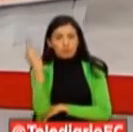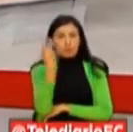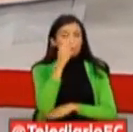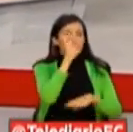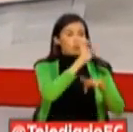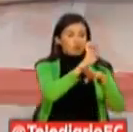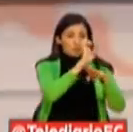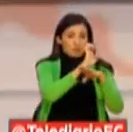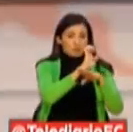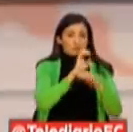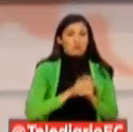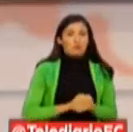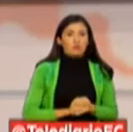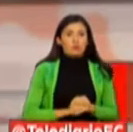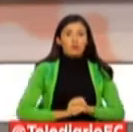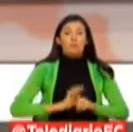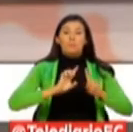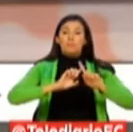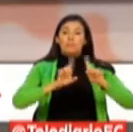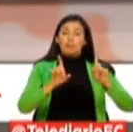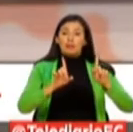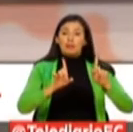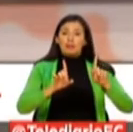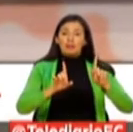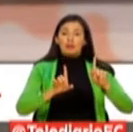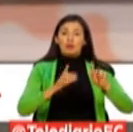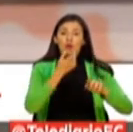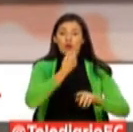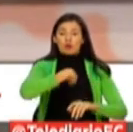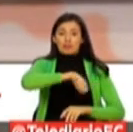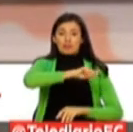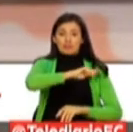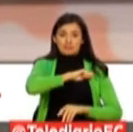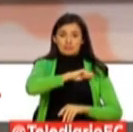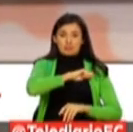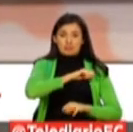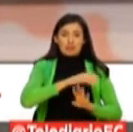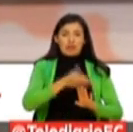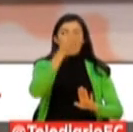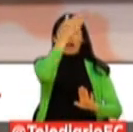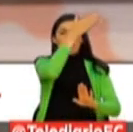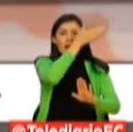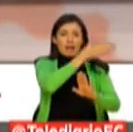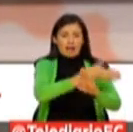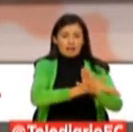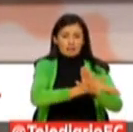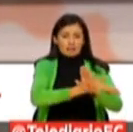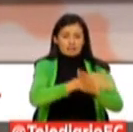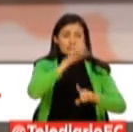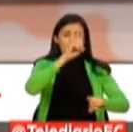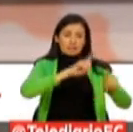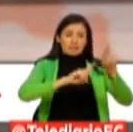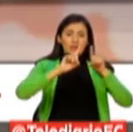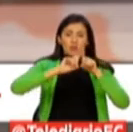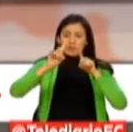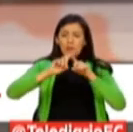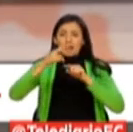eso no es posible, porque los granos de los cuales hablamos,